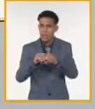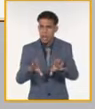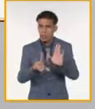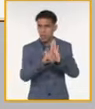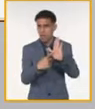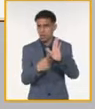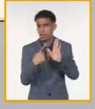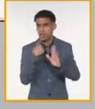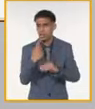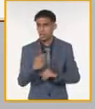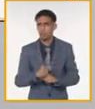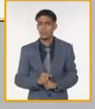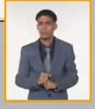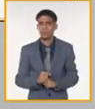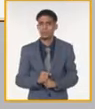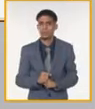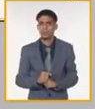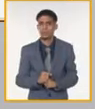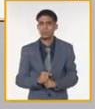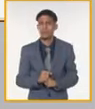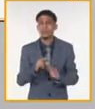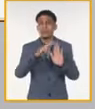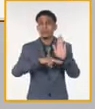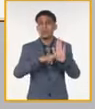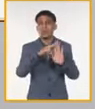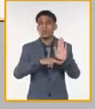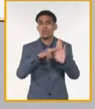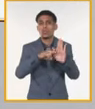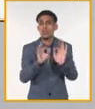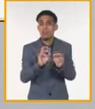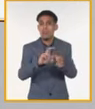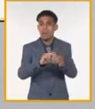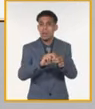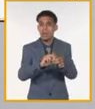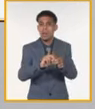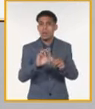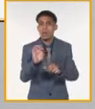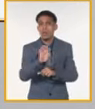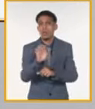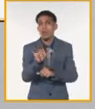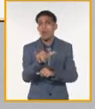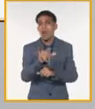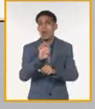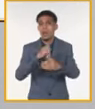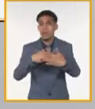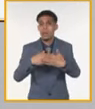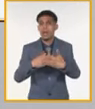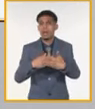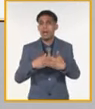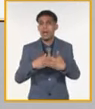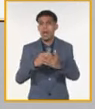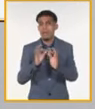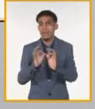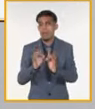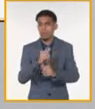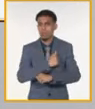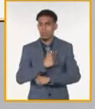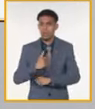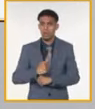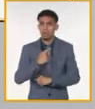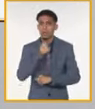perfeccionan las regulaciones de la disolución de las mipymes y las cooperativas no agropecuarias estableciéndose que para